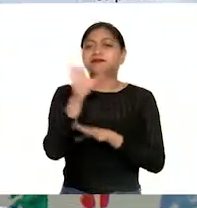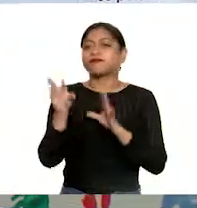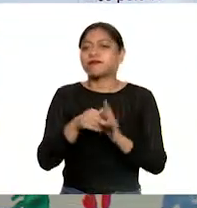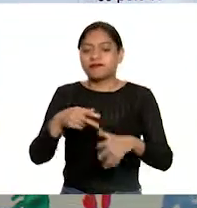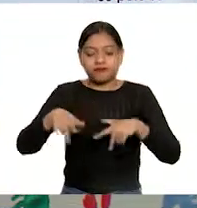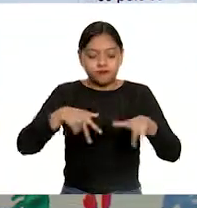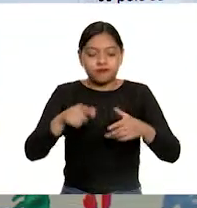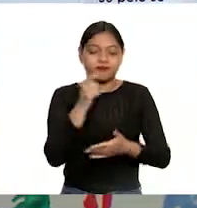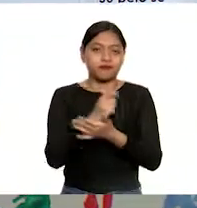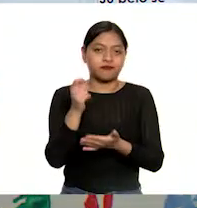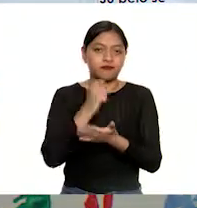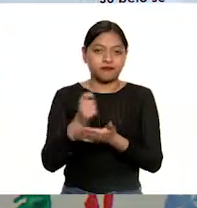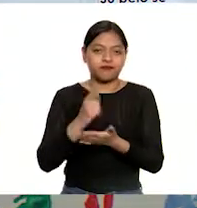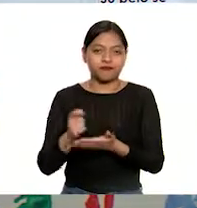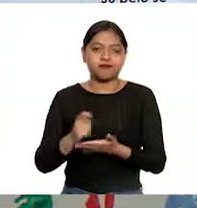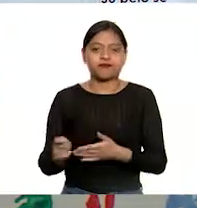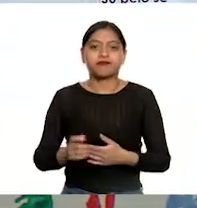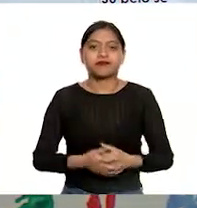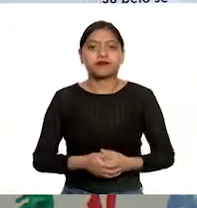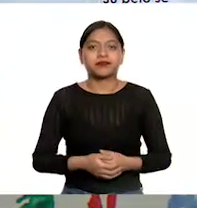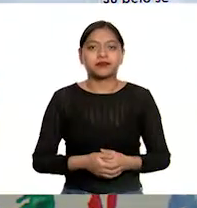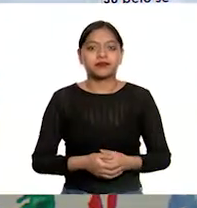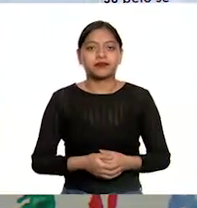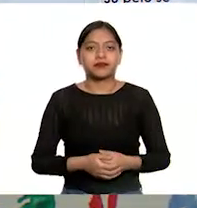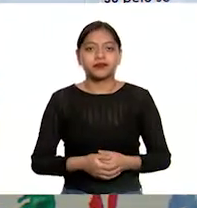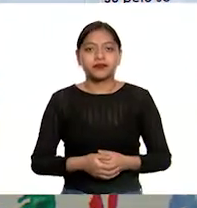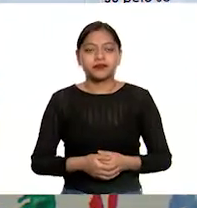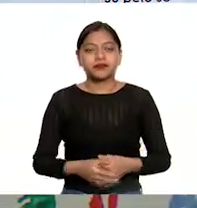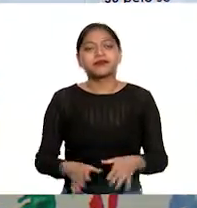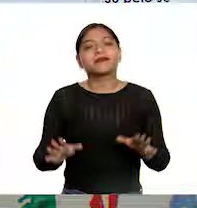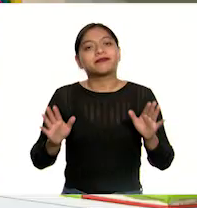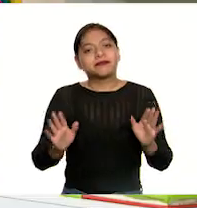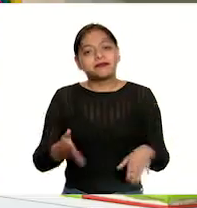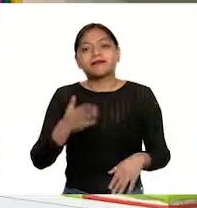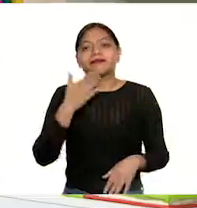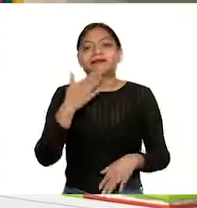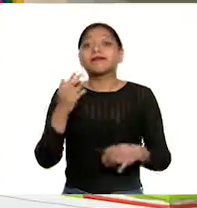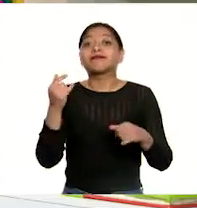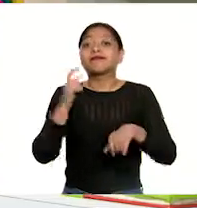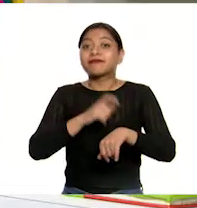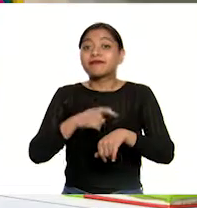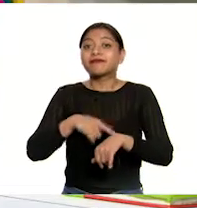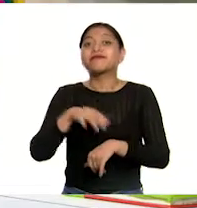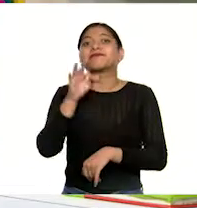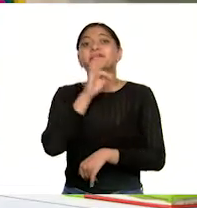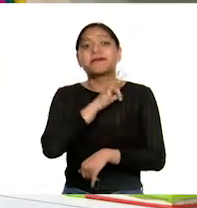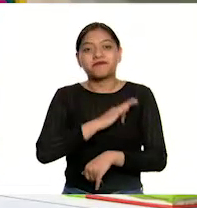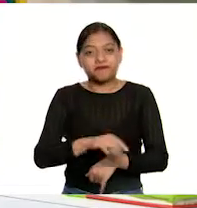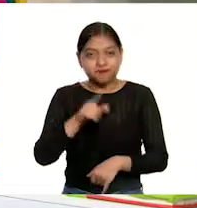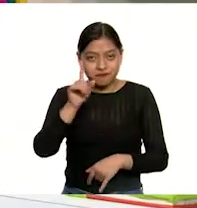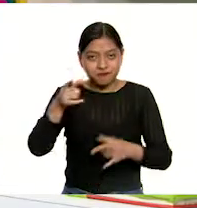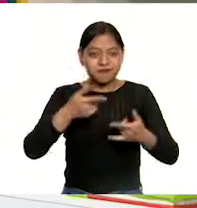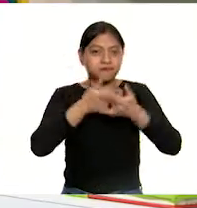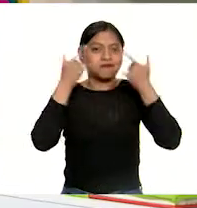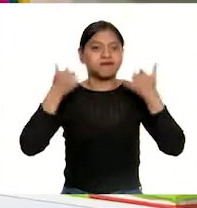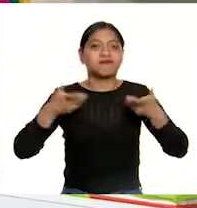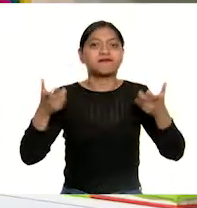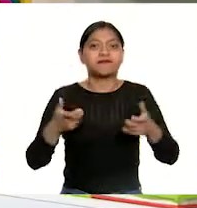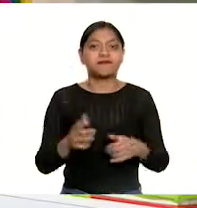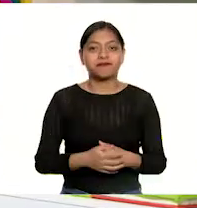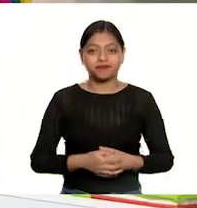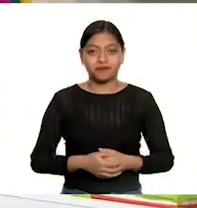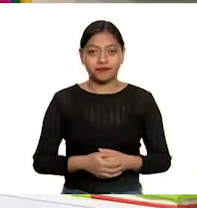las que pasa el personaje o los personajes. o los personajes. Y todavía tenemos tiempo para crear otra historia. ¿Qué les